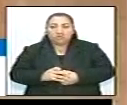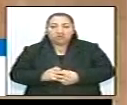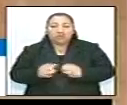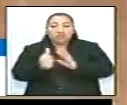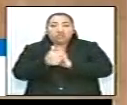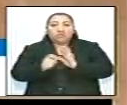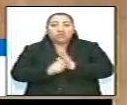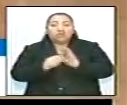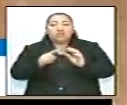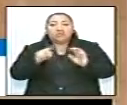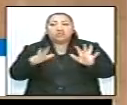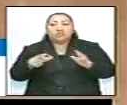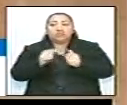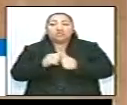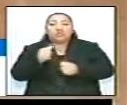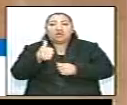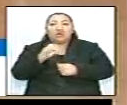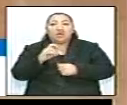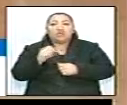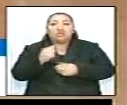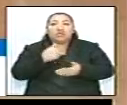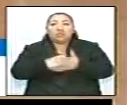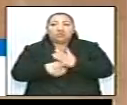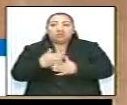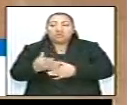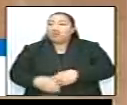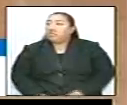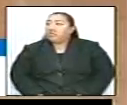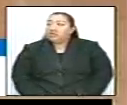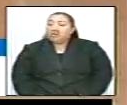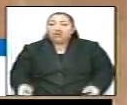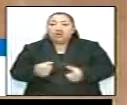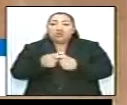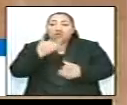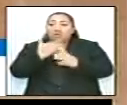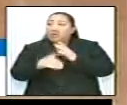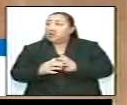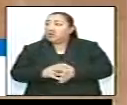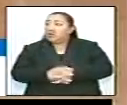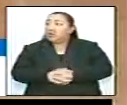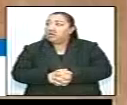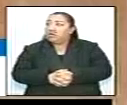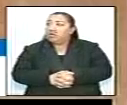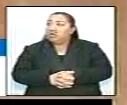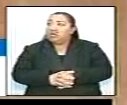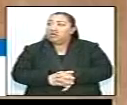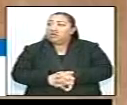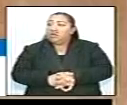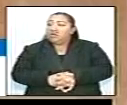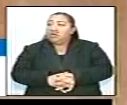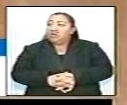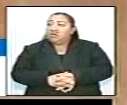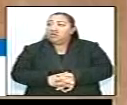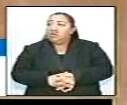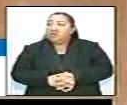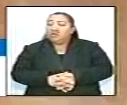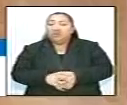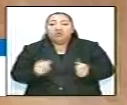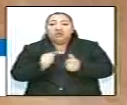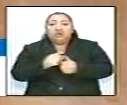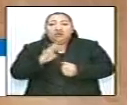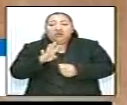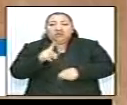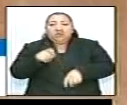Artículo 18, referente al acta. El acta es remitida al congresista vía correo electrónico, ¿no? Con 24